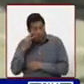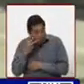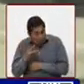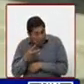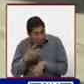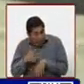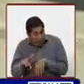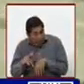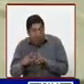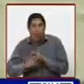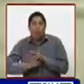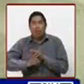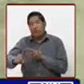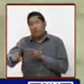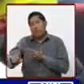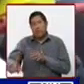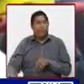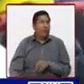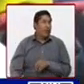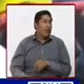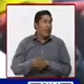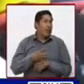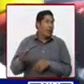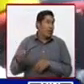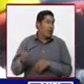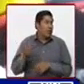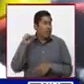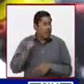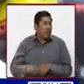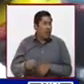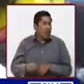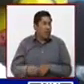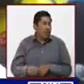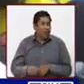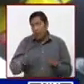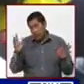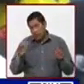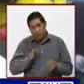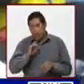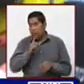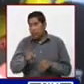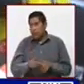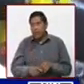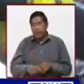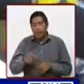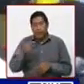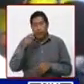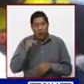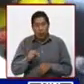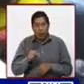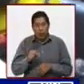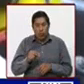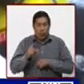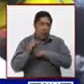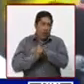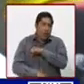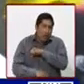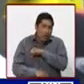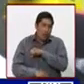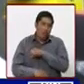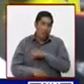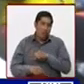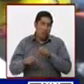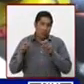puerta vacía y se da la fuga. Lo que sí yo les aseguro es de que no ha sido castigado